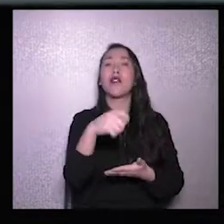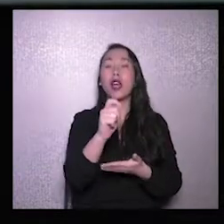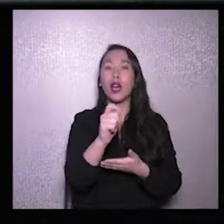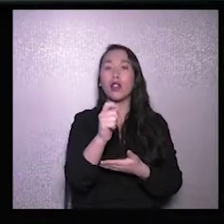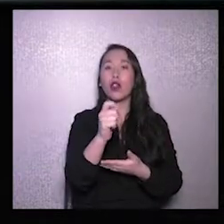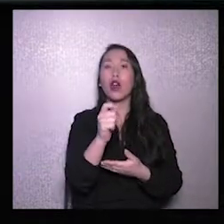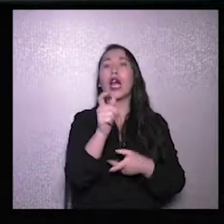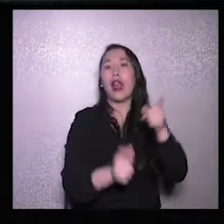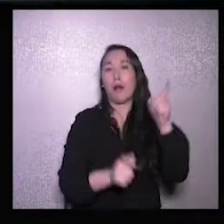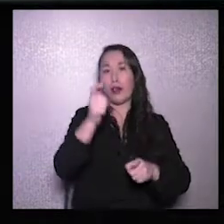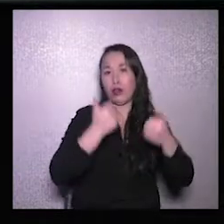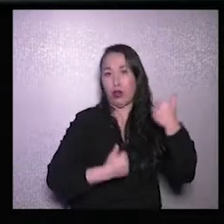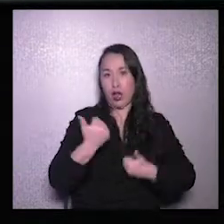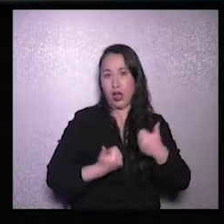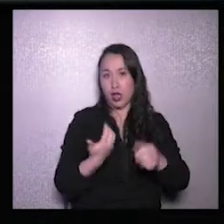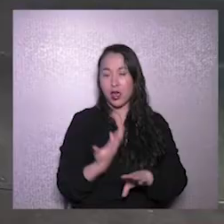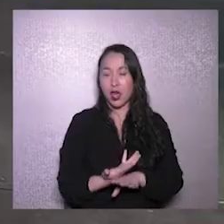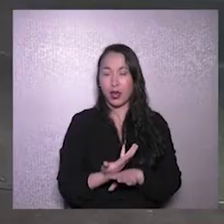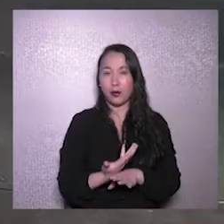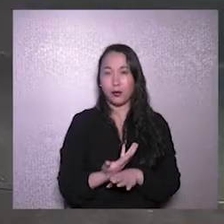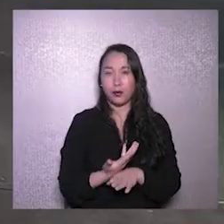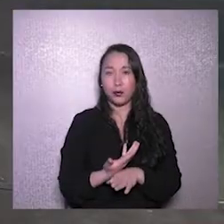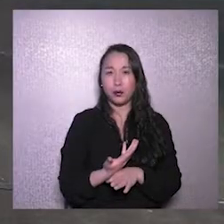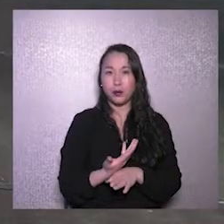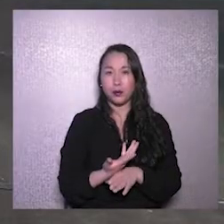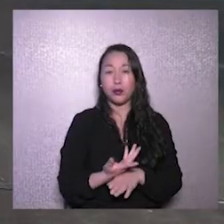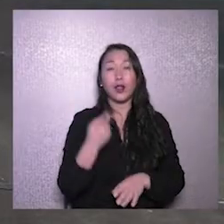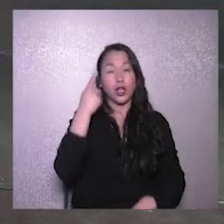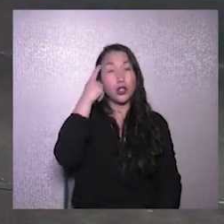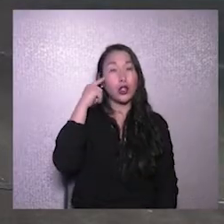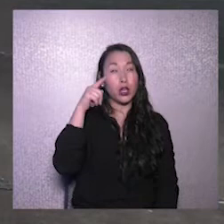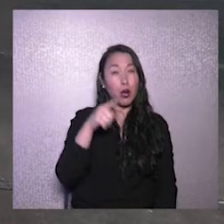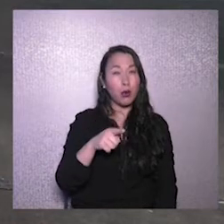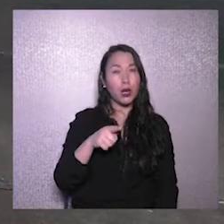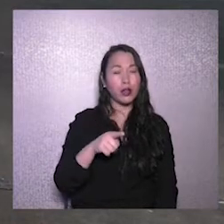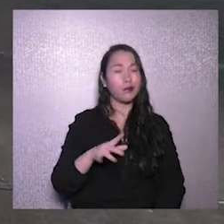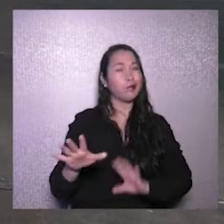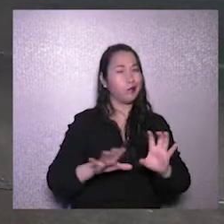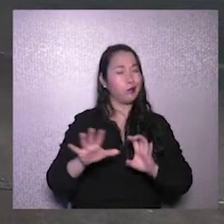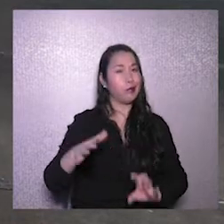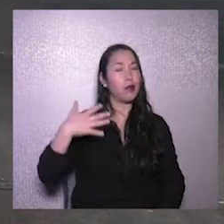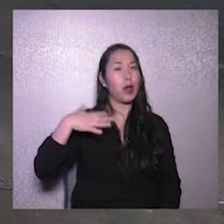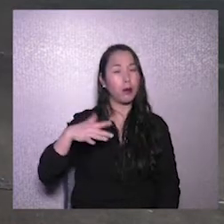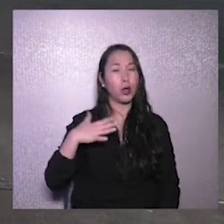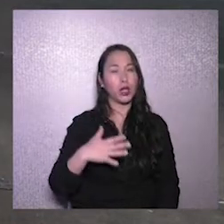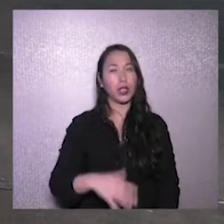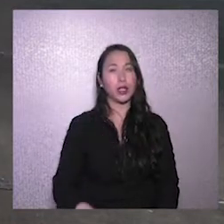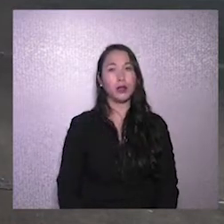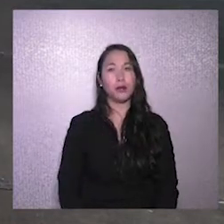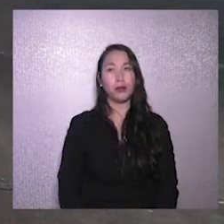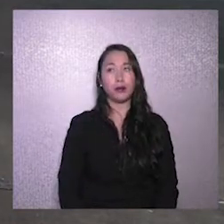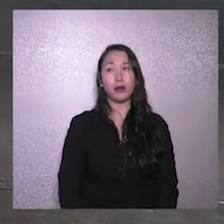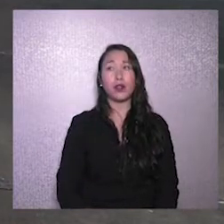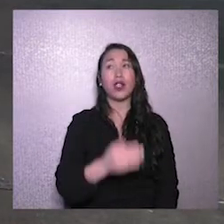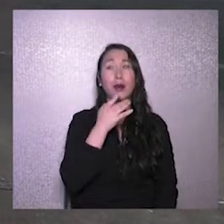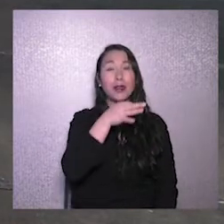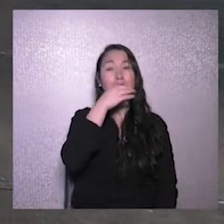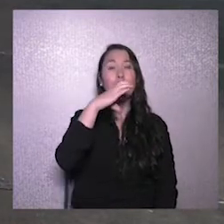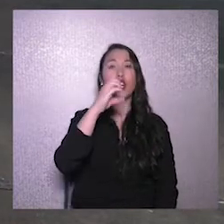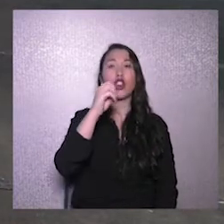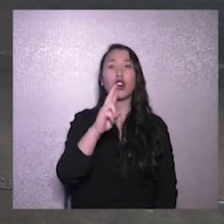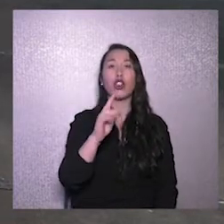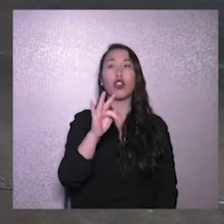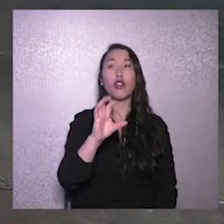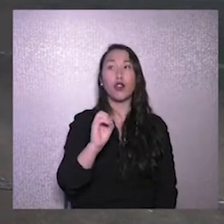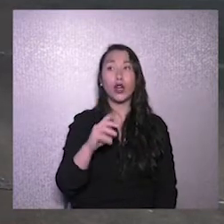humano, ¿ya? Y creo que una de las cosas más importantes es, tengo que mencionar que Corfo es